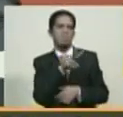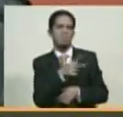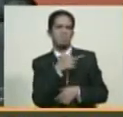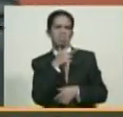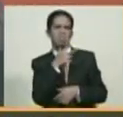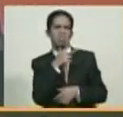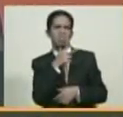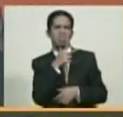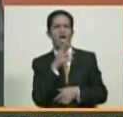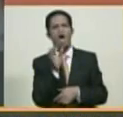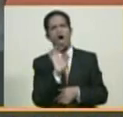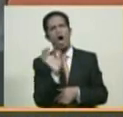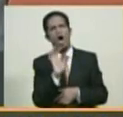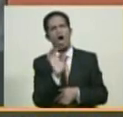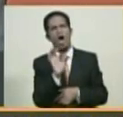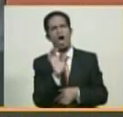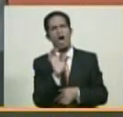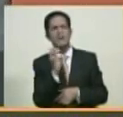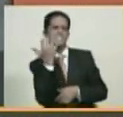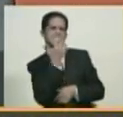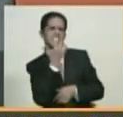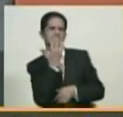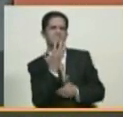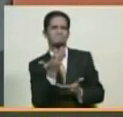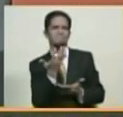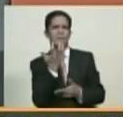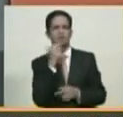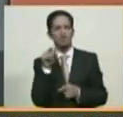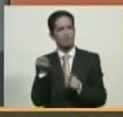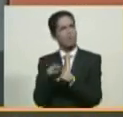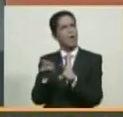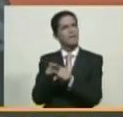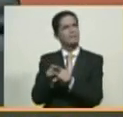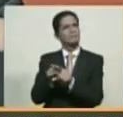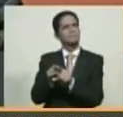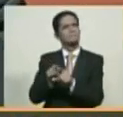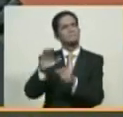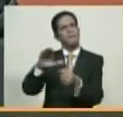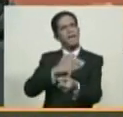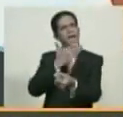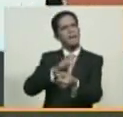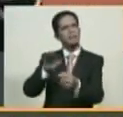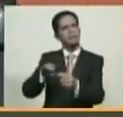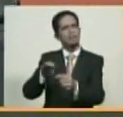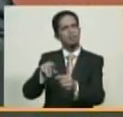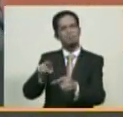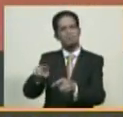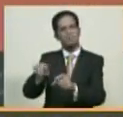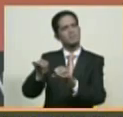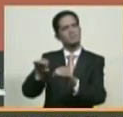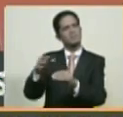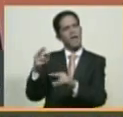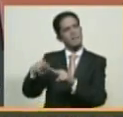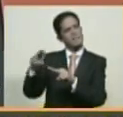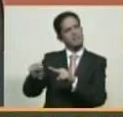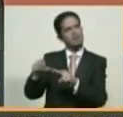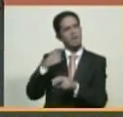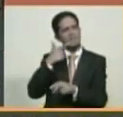cual aquella bellísima canción infantil, El Mundo al Revés.